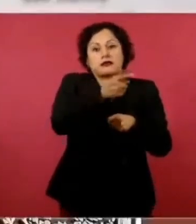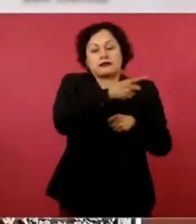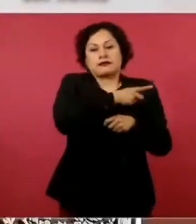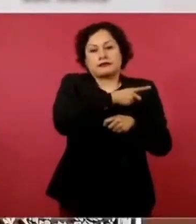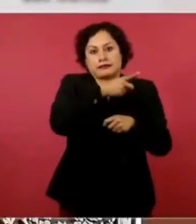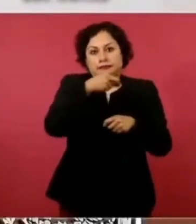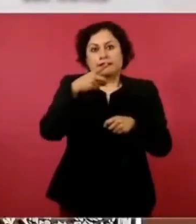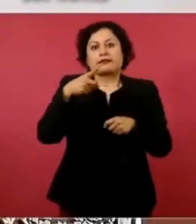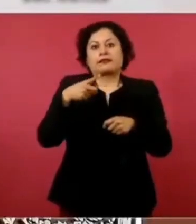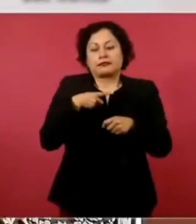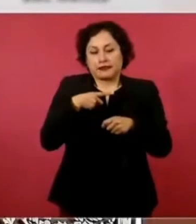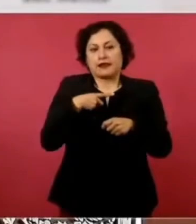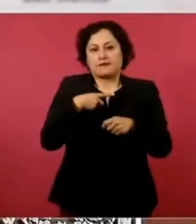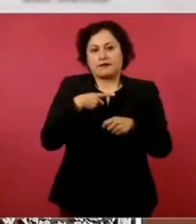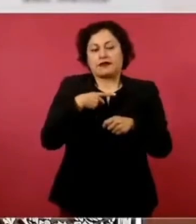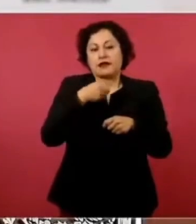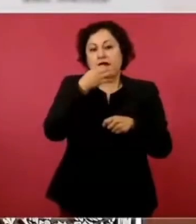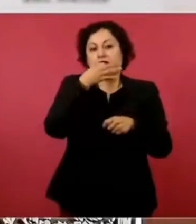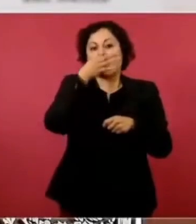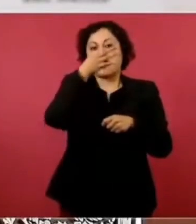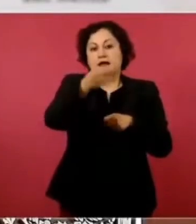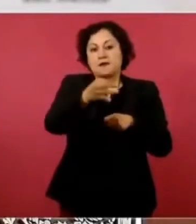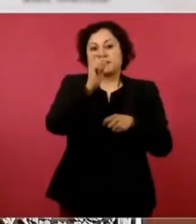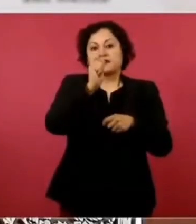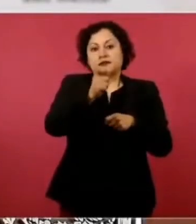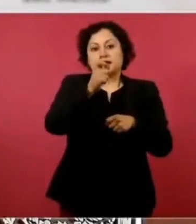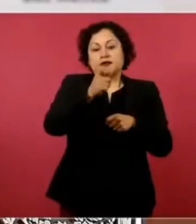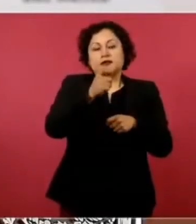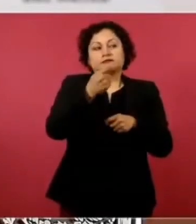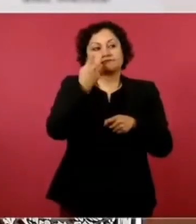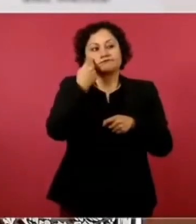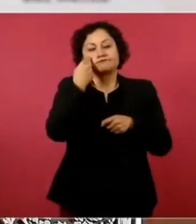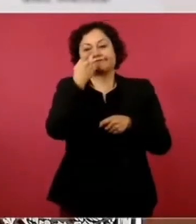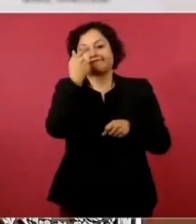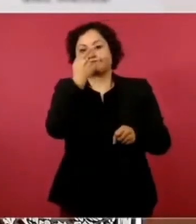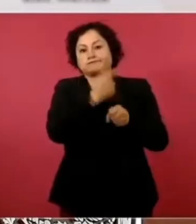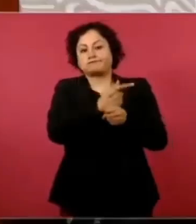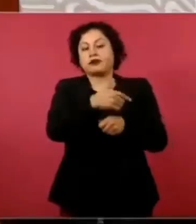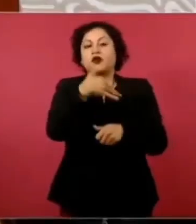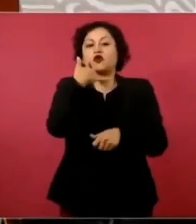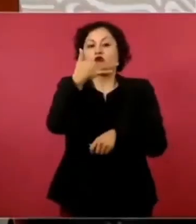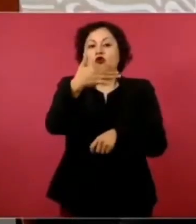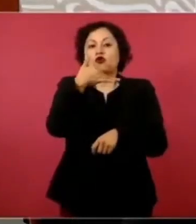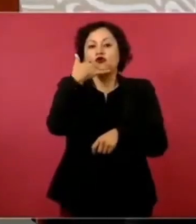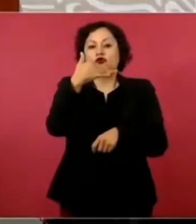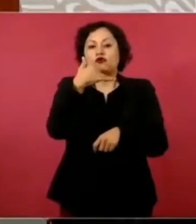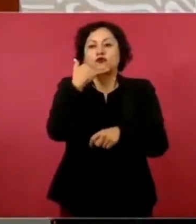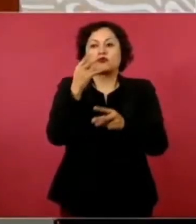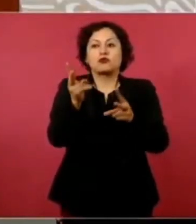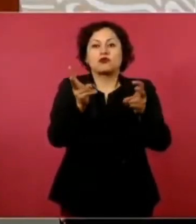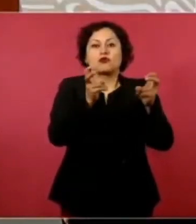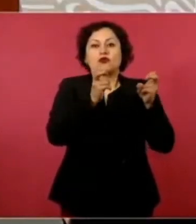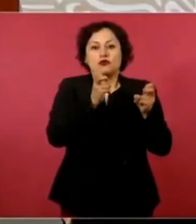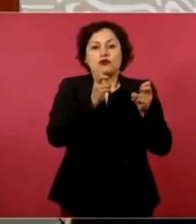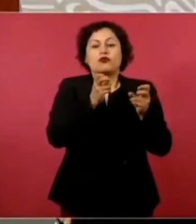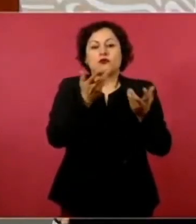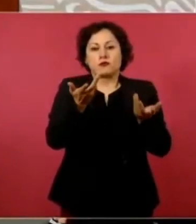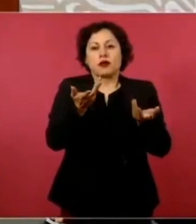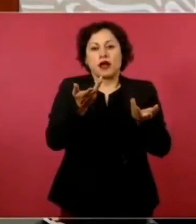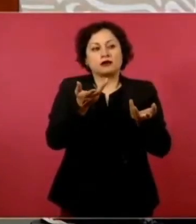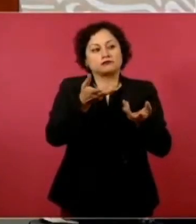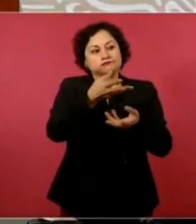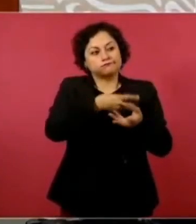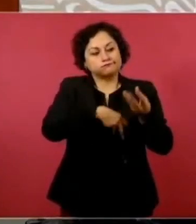una maldición histórica del sistema corrupto que hemos padecido durante tanto tiempo en nuestro